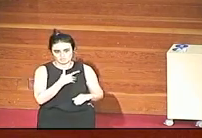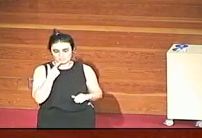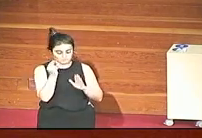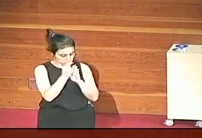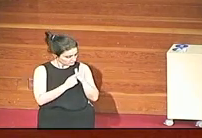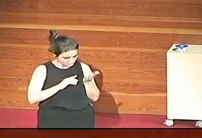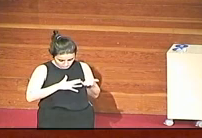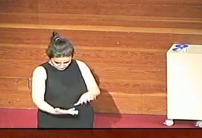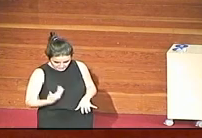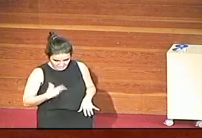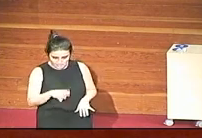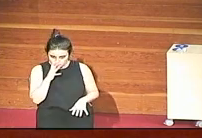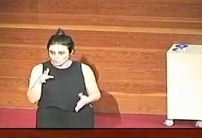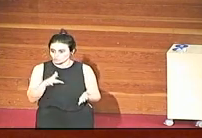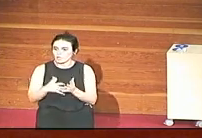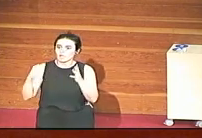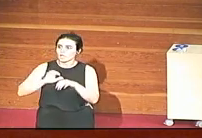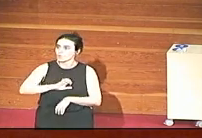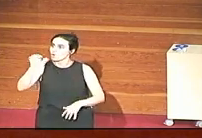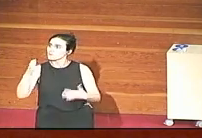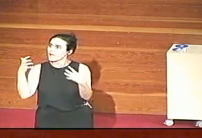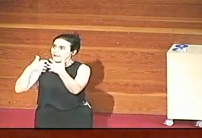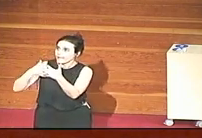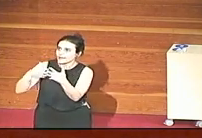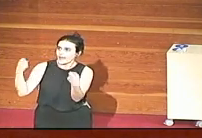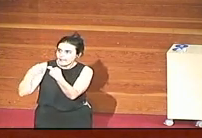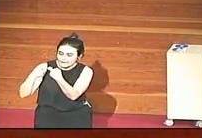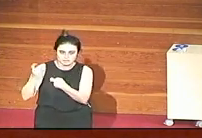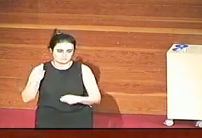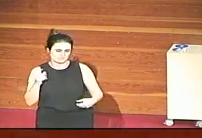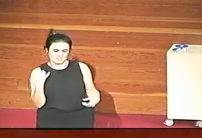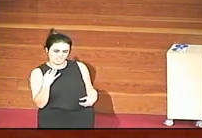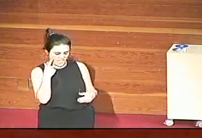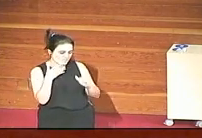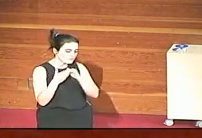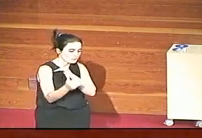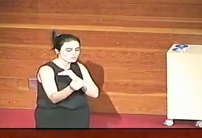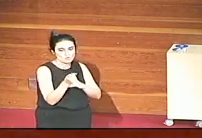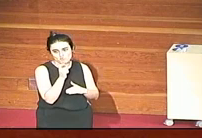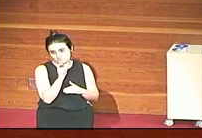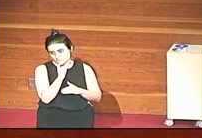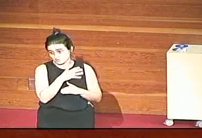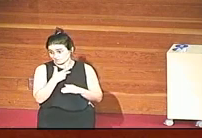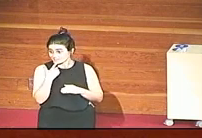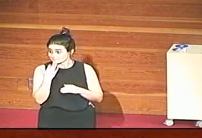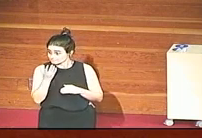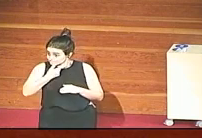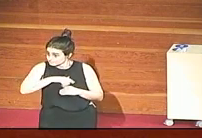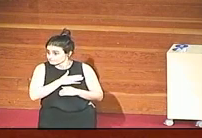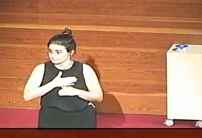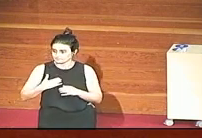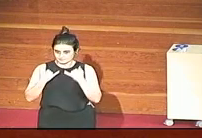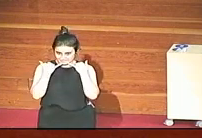porque tenemos una guerra en europa sino un planteamiento a futuro y si realmente se quiere apostar por las energías